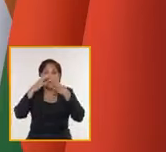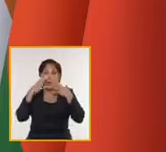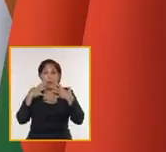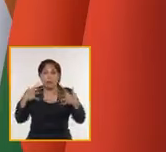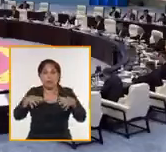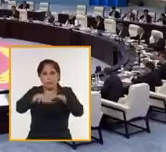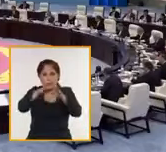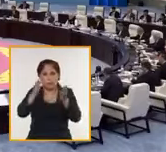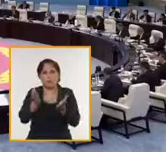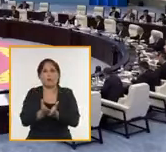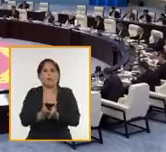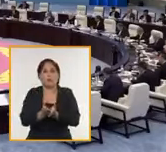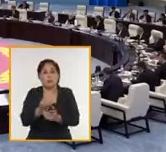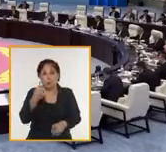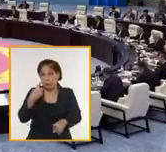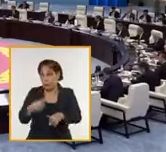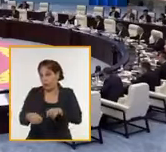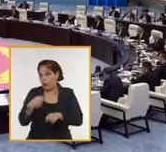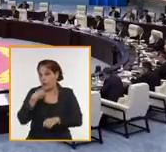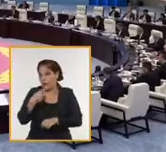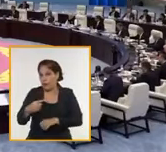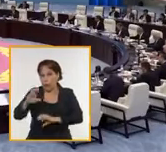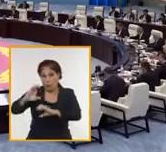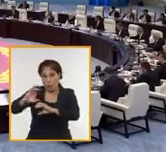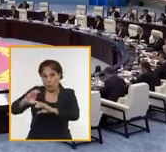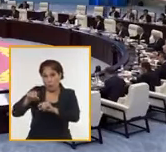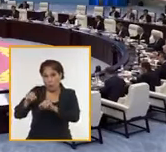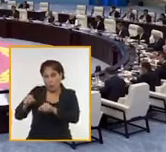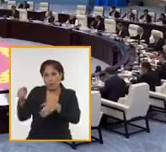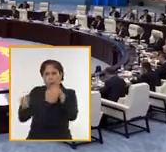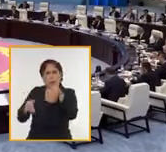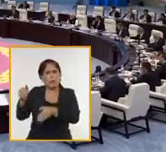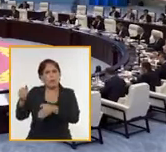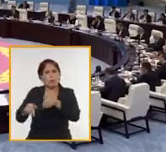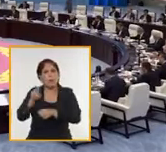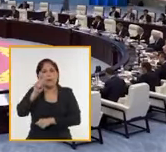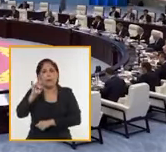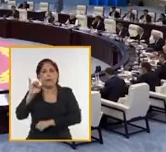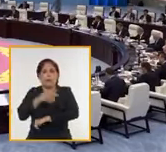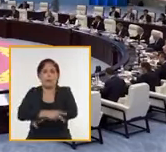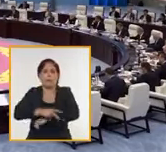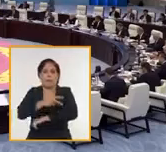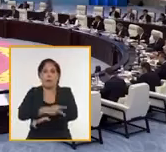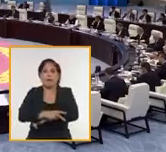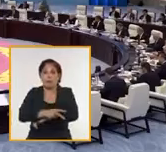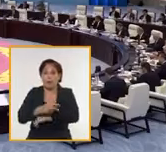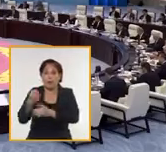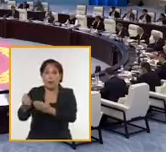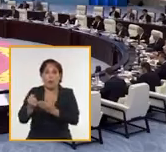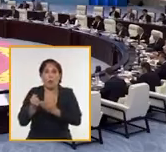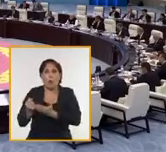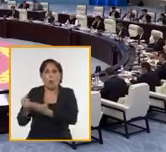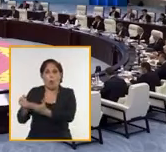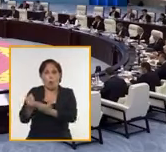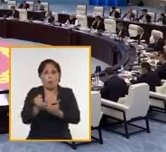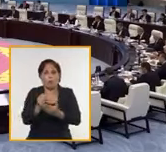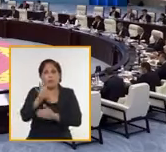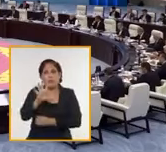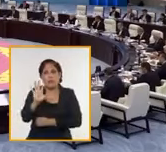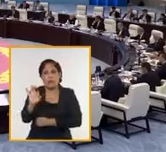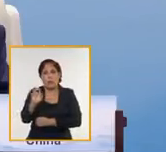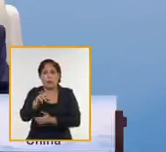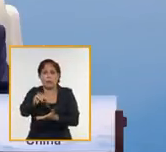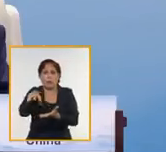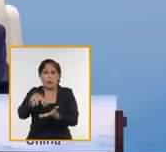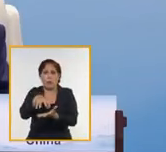mundo. Asimismo, dijo que la organización cuenta con la participación de 26 países, con una cooperación que abarca más de 50 áreas y